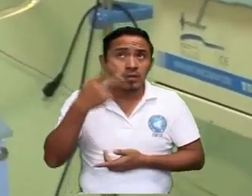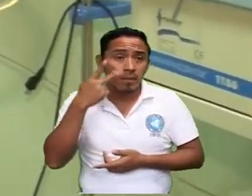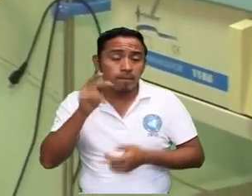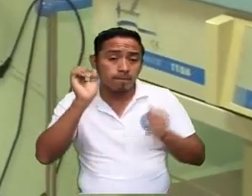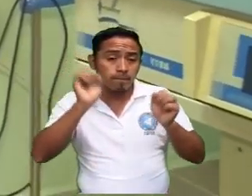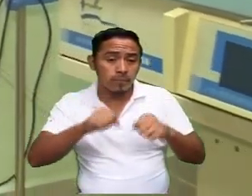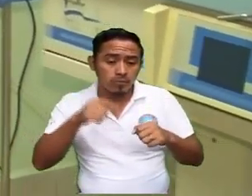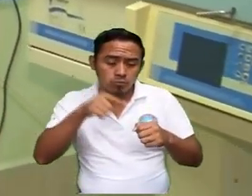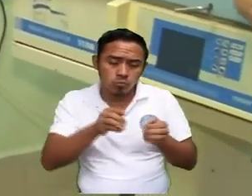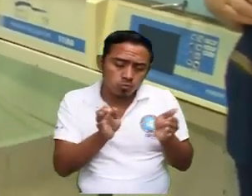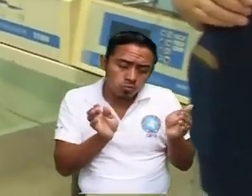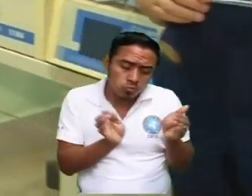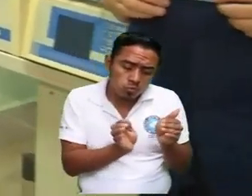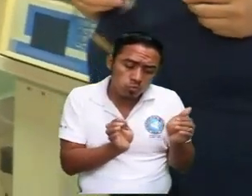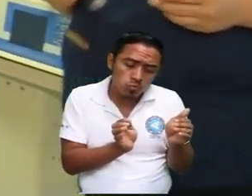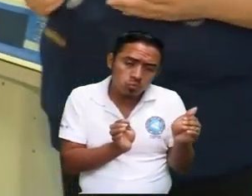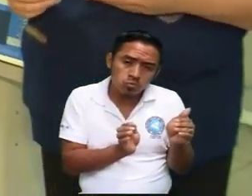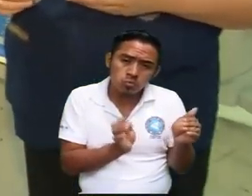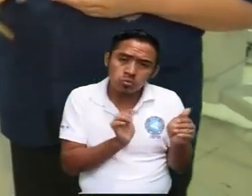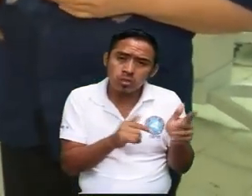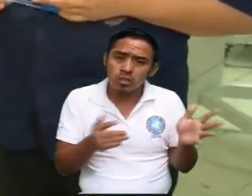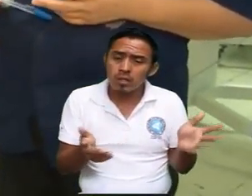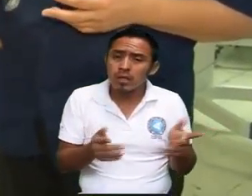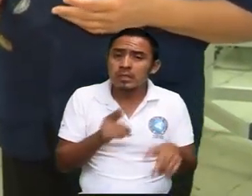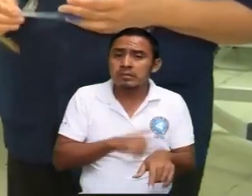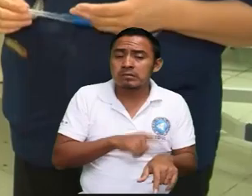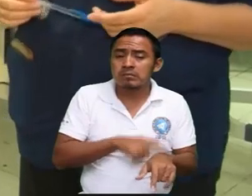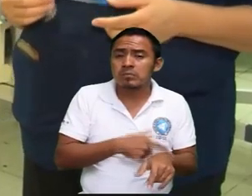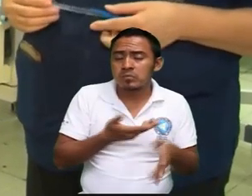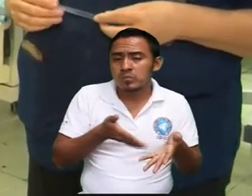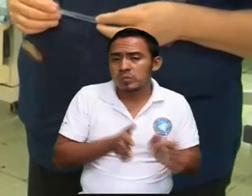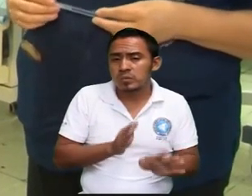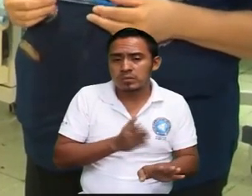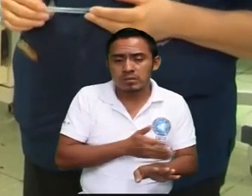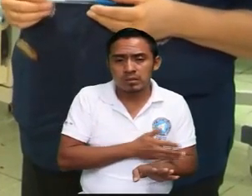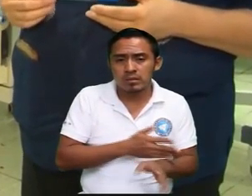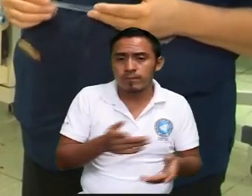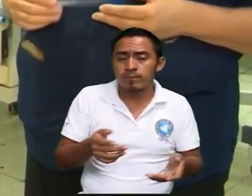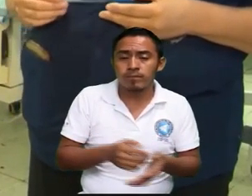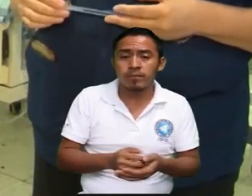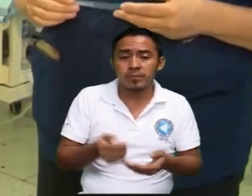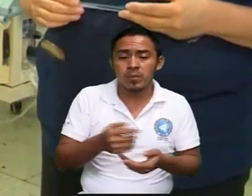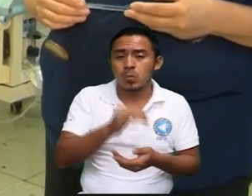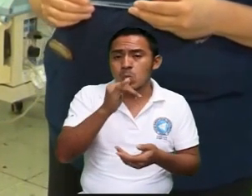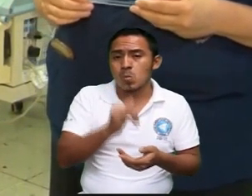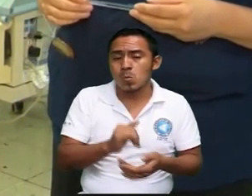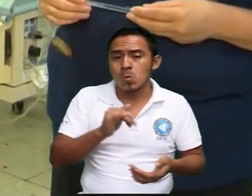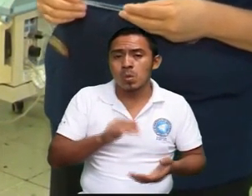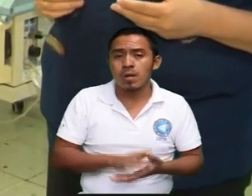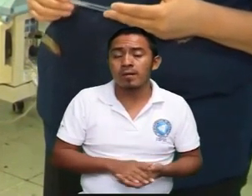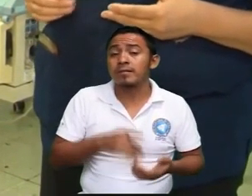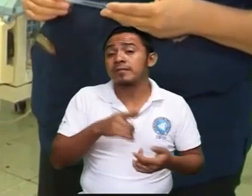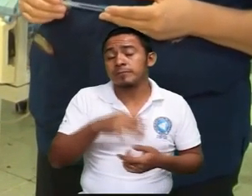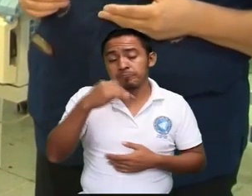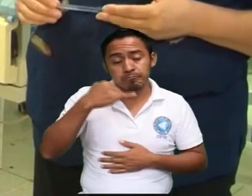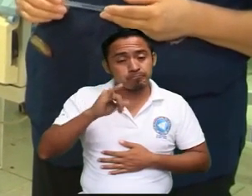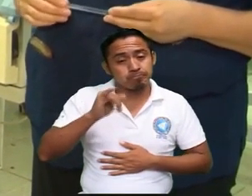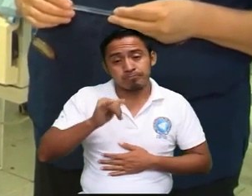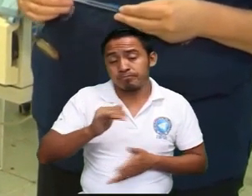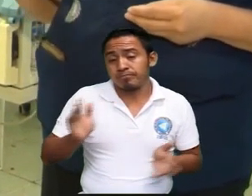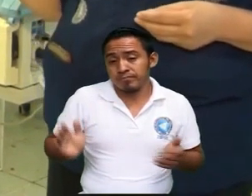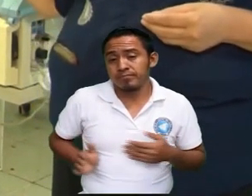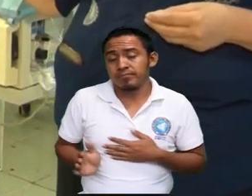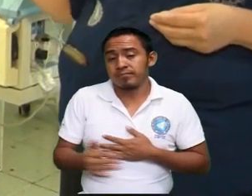que es pequeño, un niño. Sí, este es un recién nacido prematuro y es bajo peso al nacer. ¿Potencial? Es